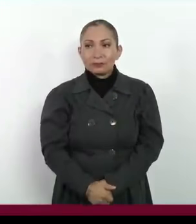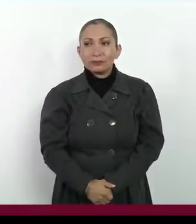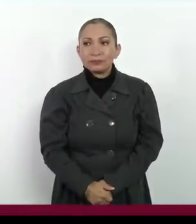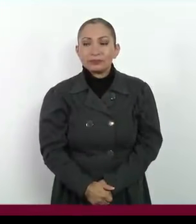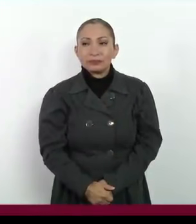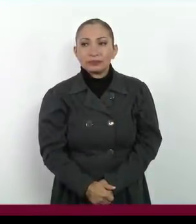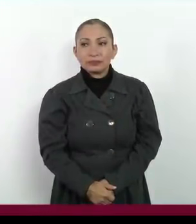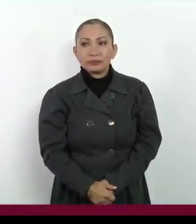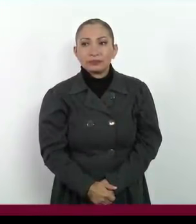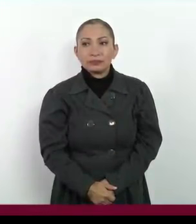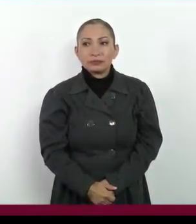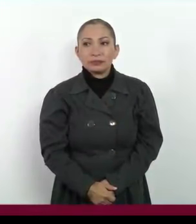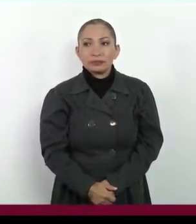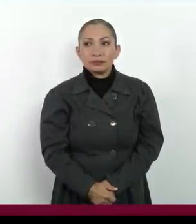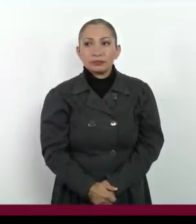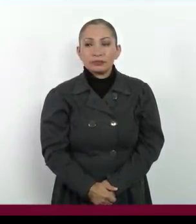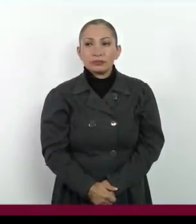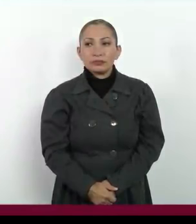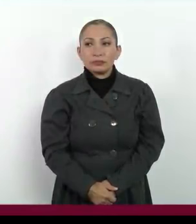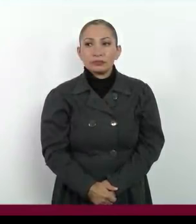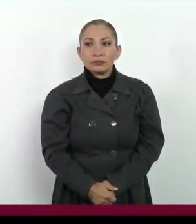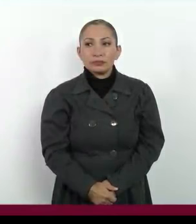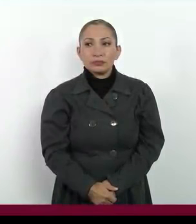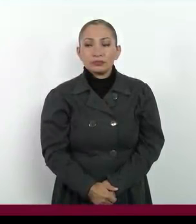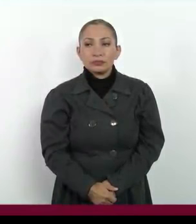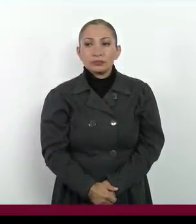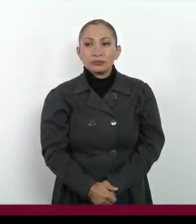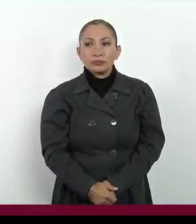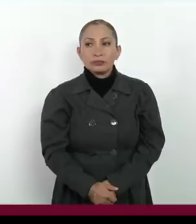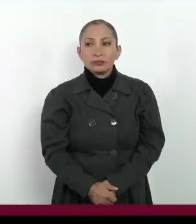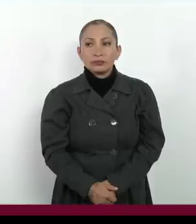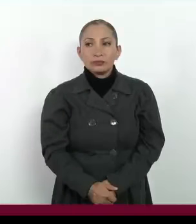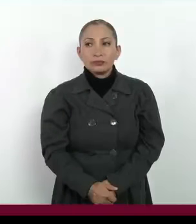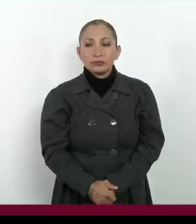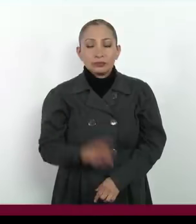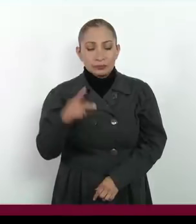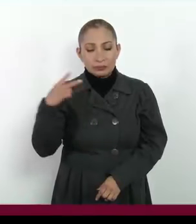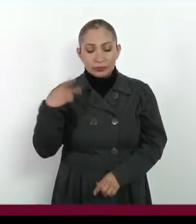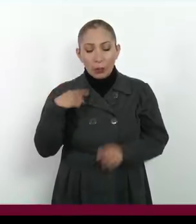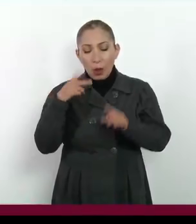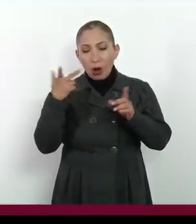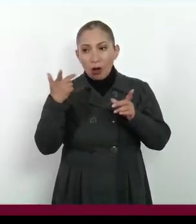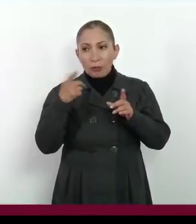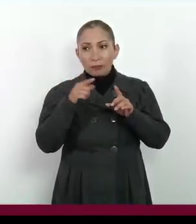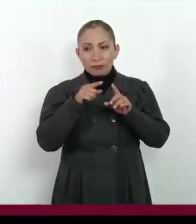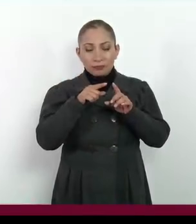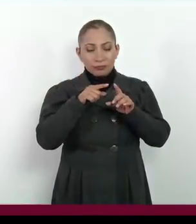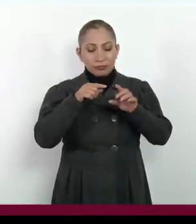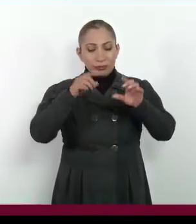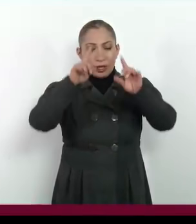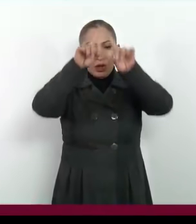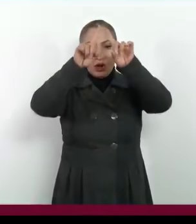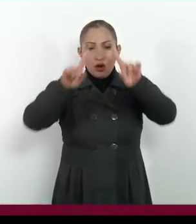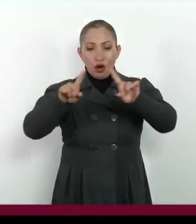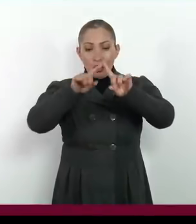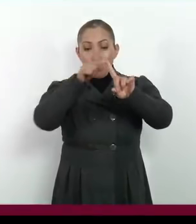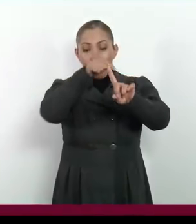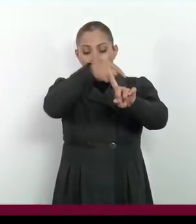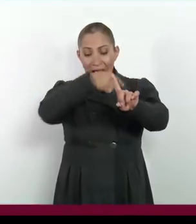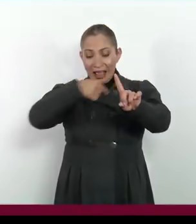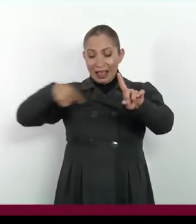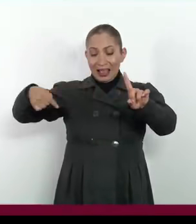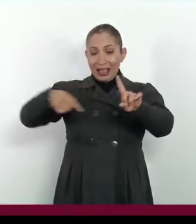Entonces, por ejemplo, ahí tienen ustedes este plano, que si lo cortamos, bueno, aquí pasa por atrás del cono.